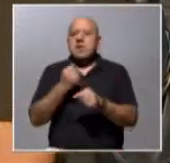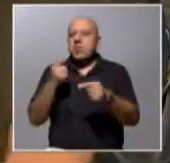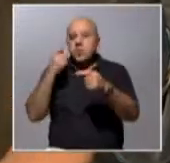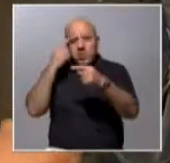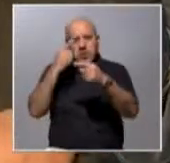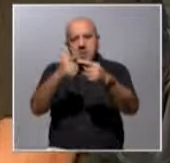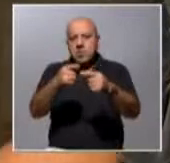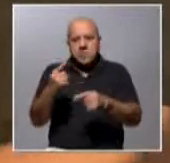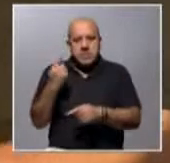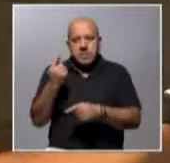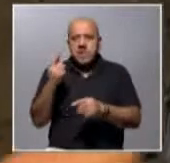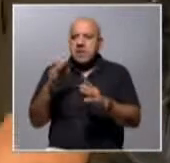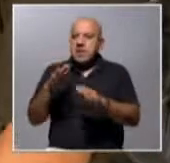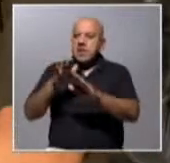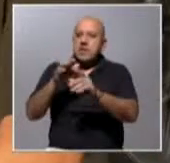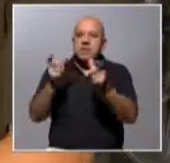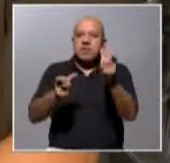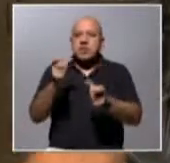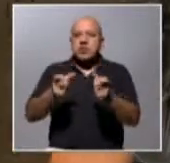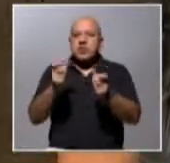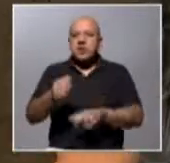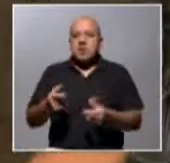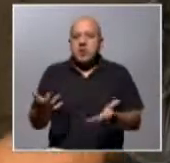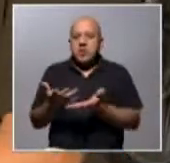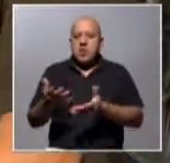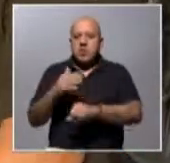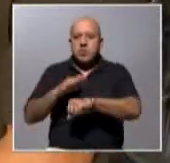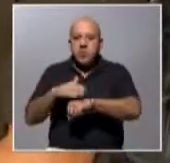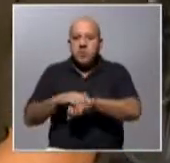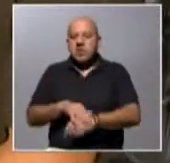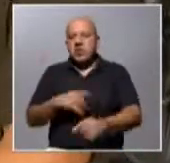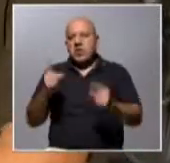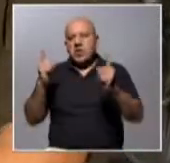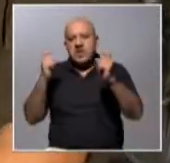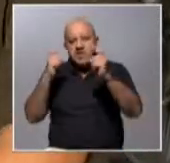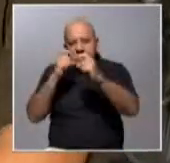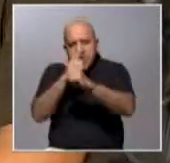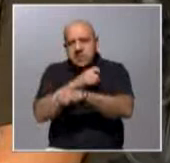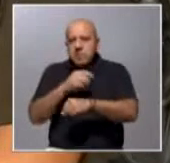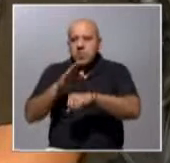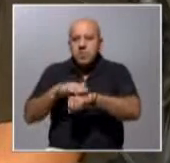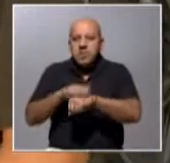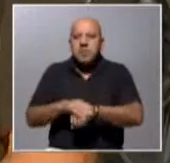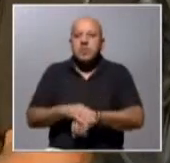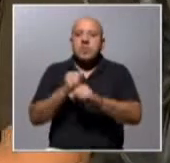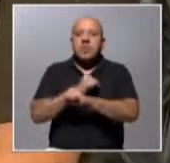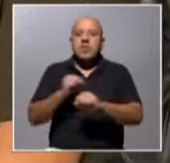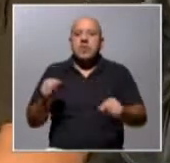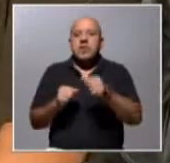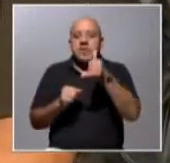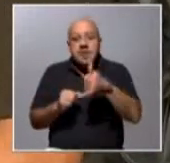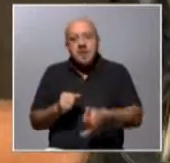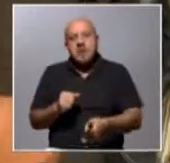siempre es que la gente pueda tener en estos momentos tan difíciles que estamos pasando, tener un sustento